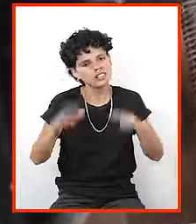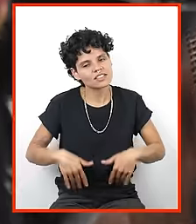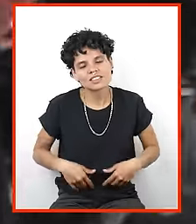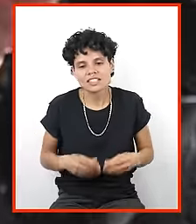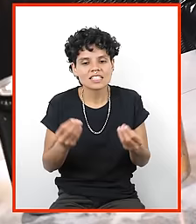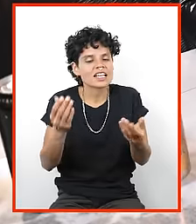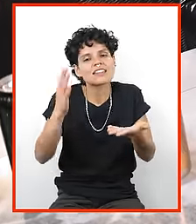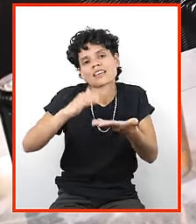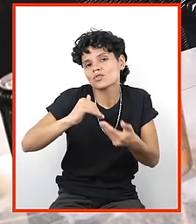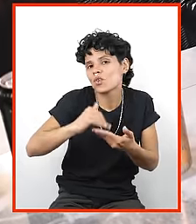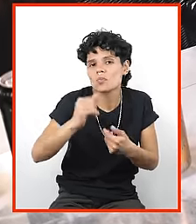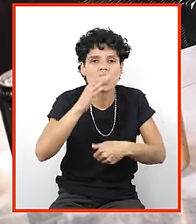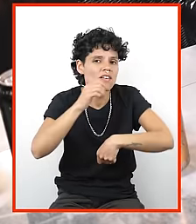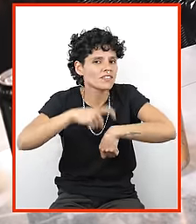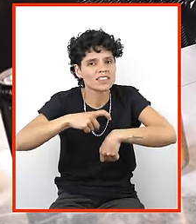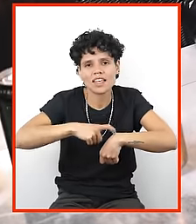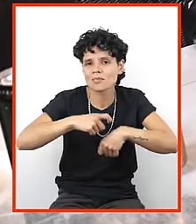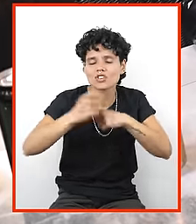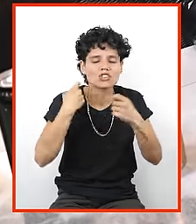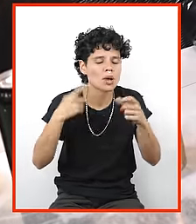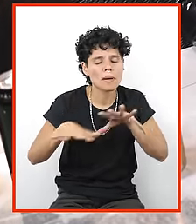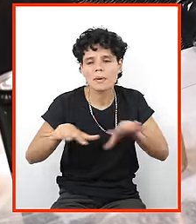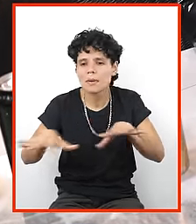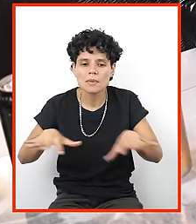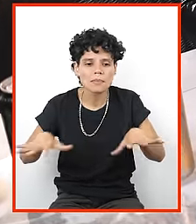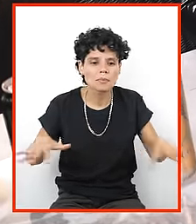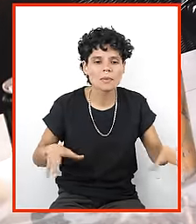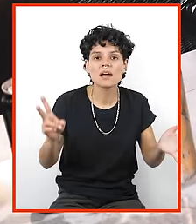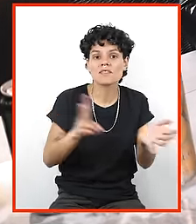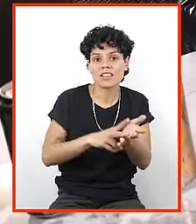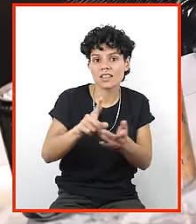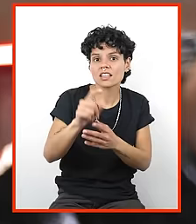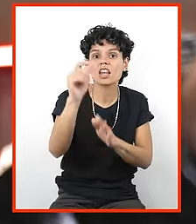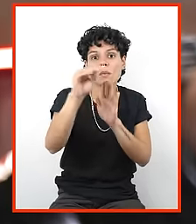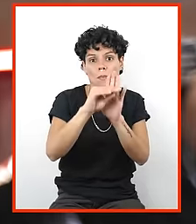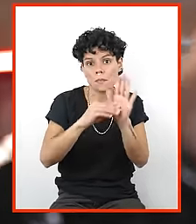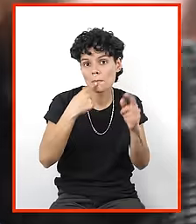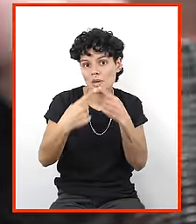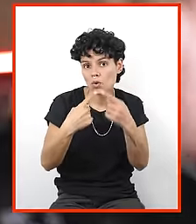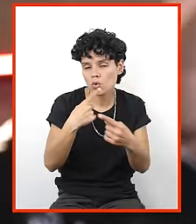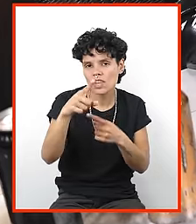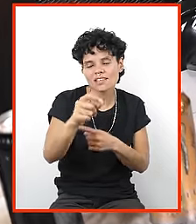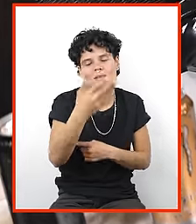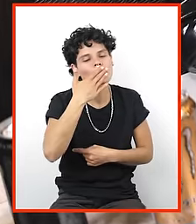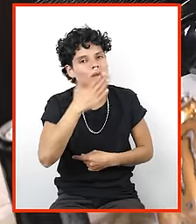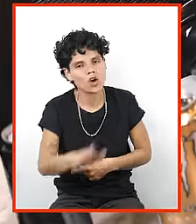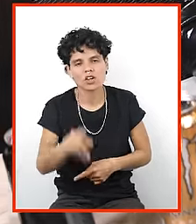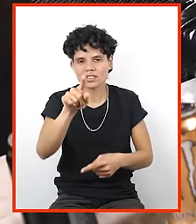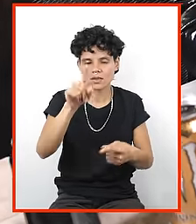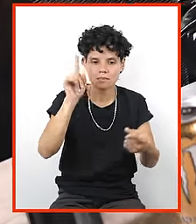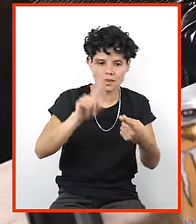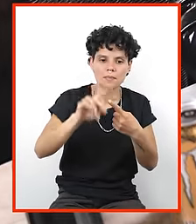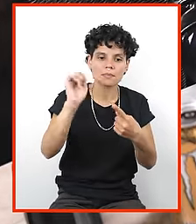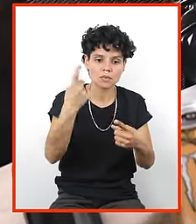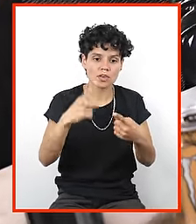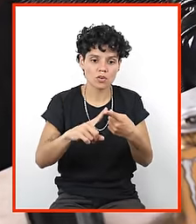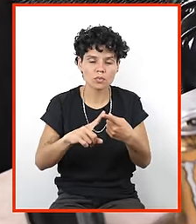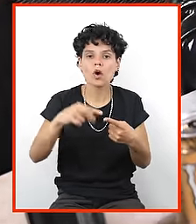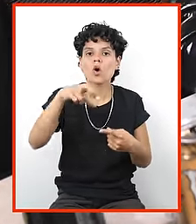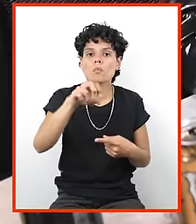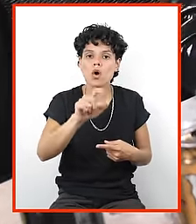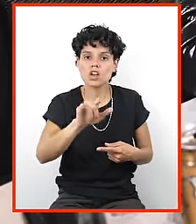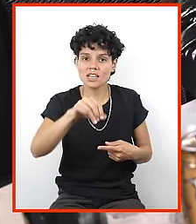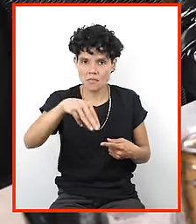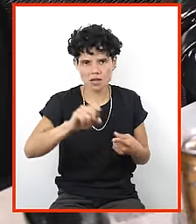Francamente, no tenía otro momento. Tenemos para nuestros tres tops de cuestionario. ¿De verdad? Sí, tres tops de cuestionario. Está el